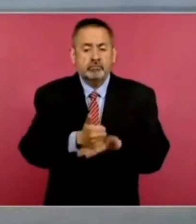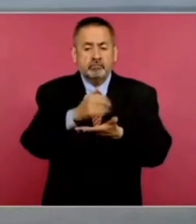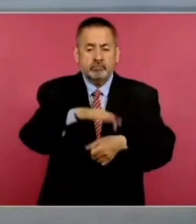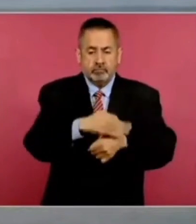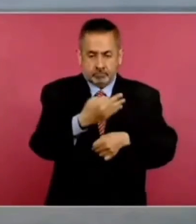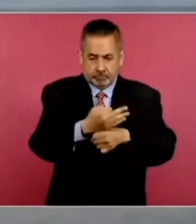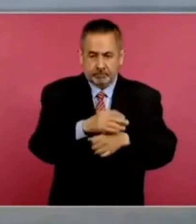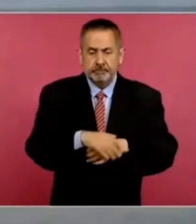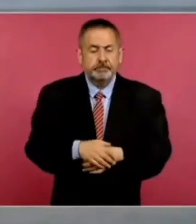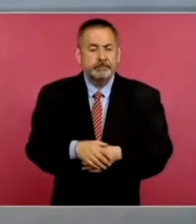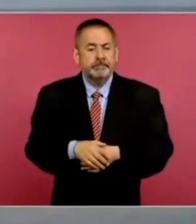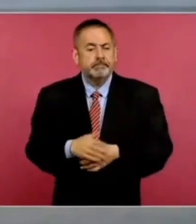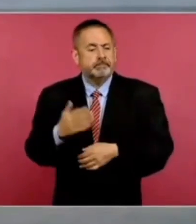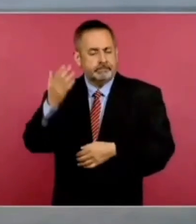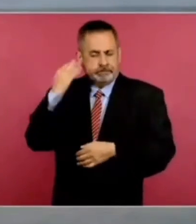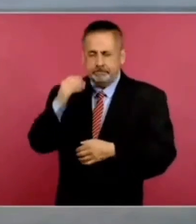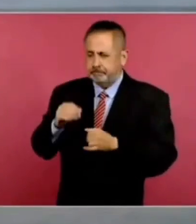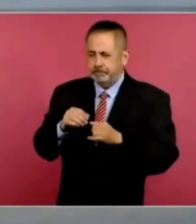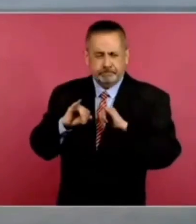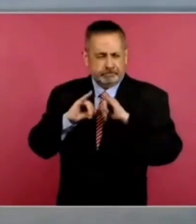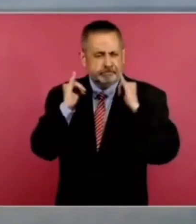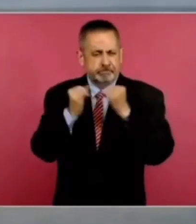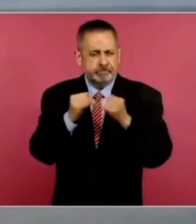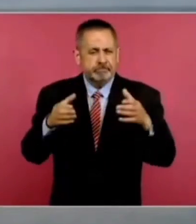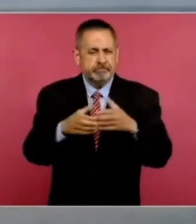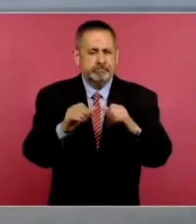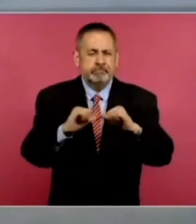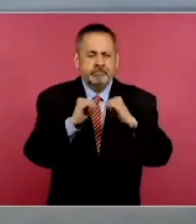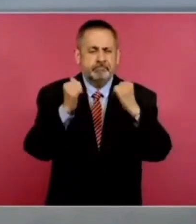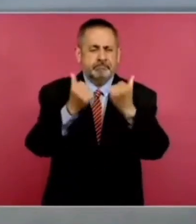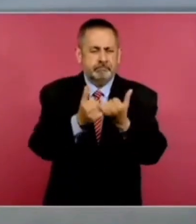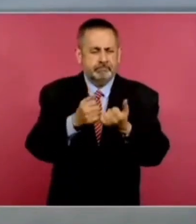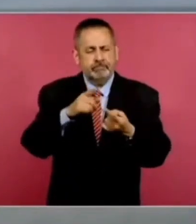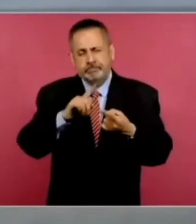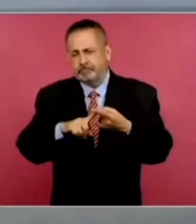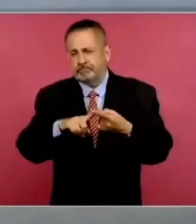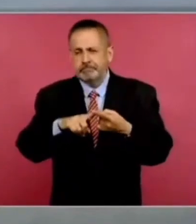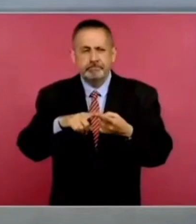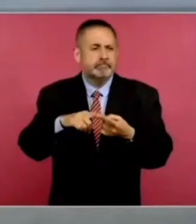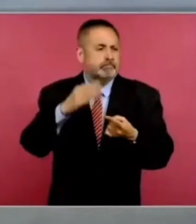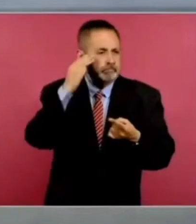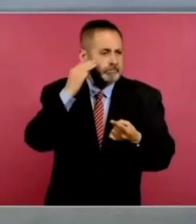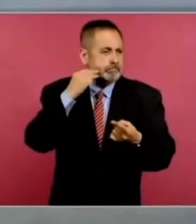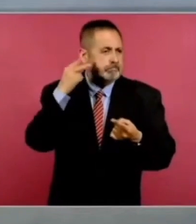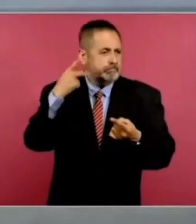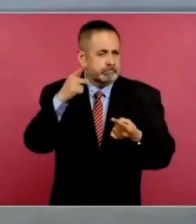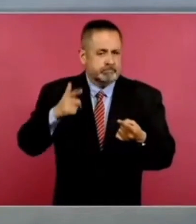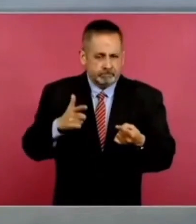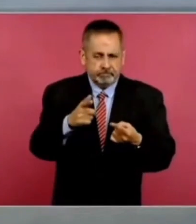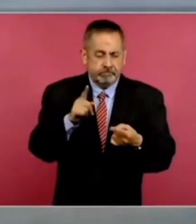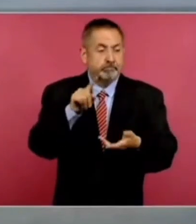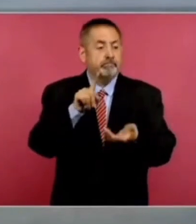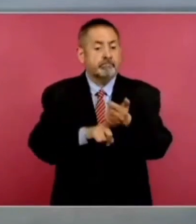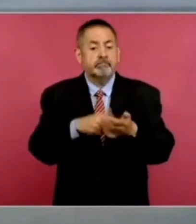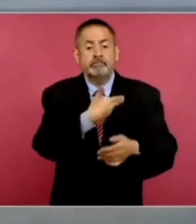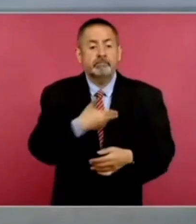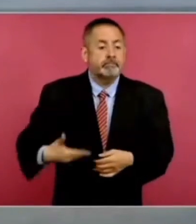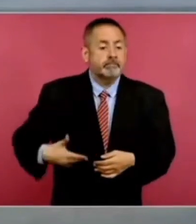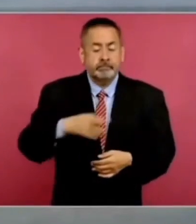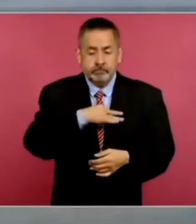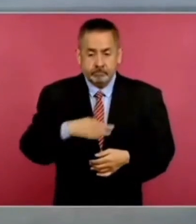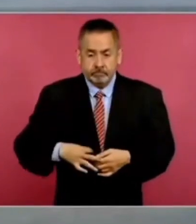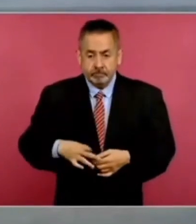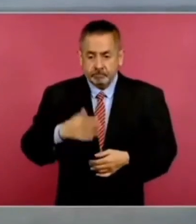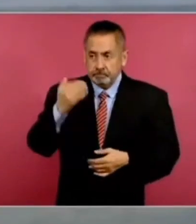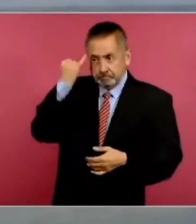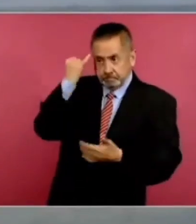la Asociación de Ciudades Capitales de México, que ha sido en Mérida, Puebla y Guanajuato, el presidente municipal de Toluca ha llamado la atención con